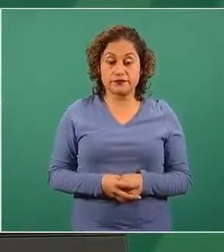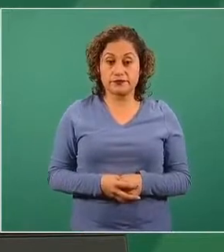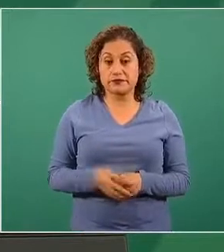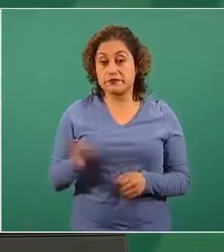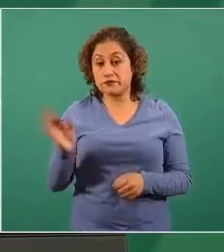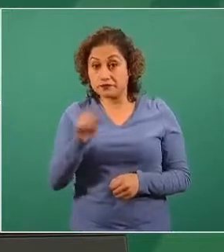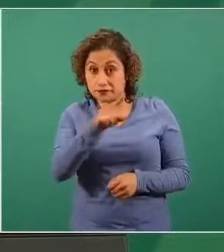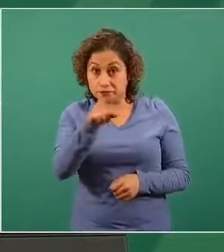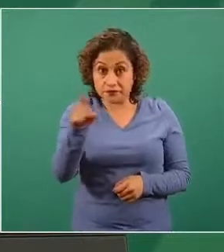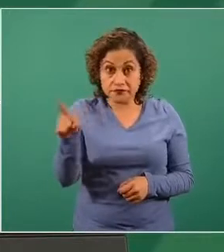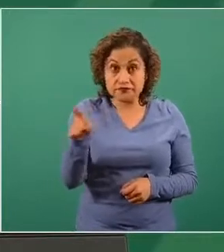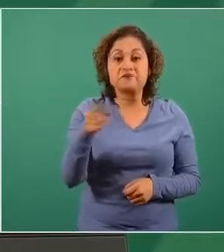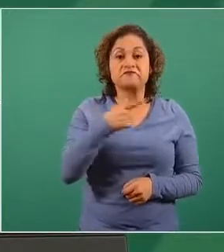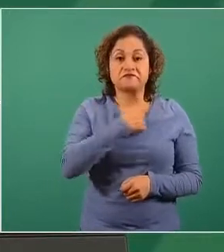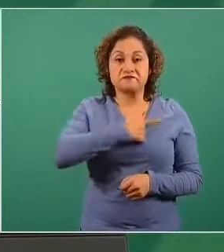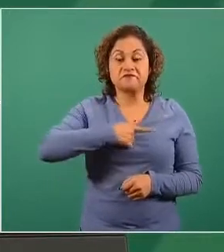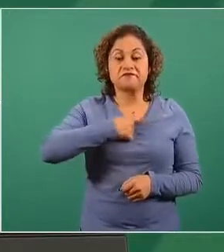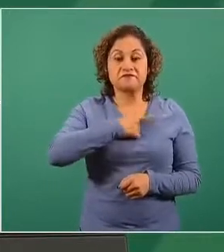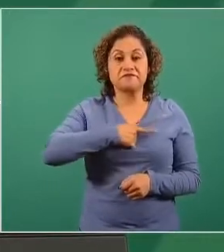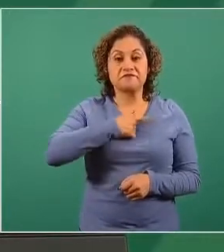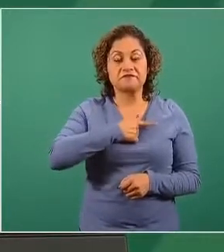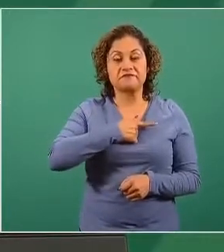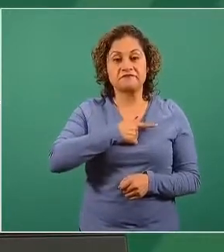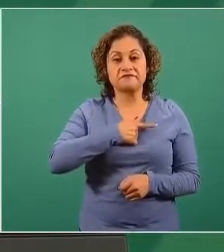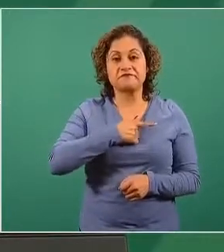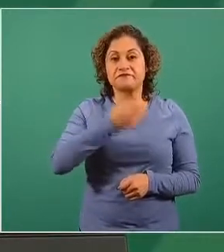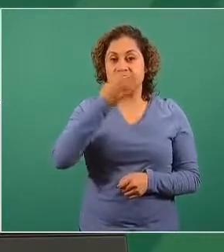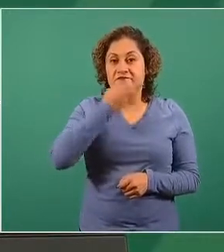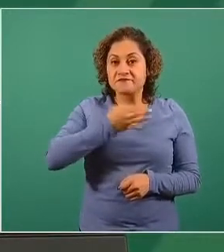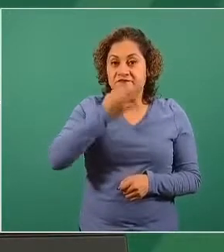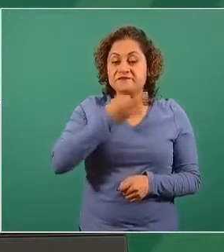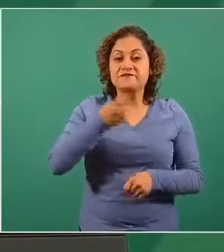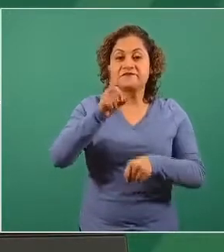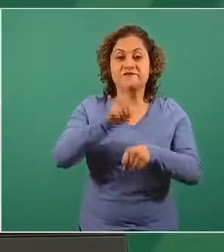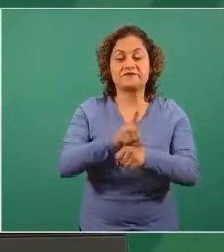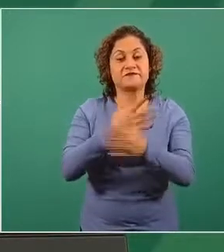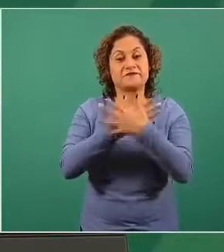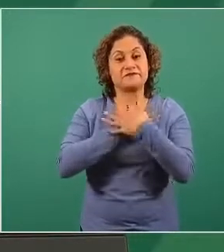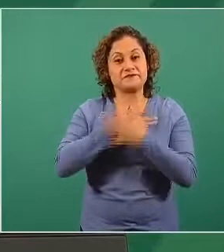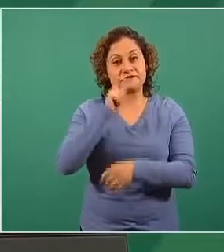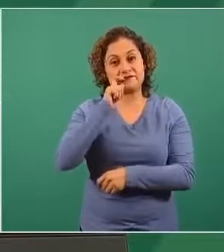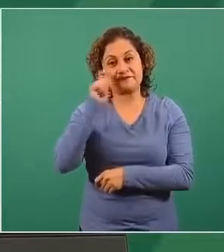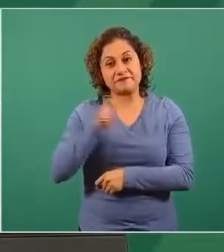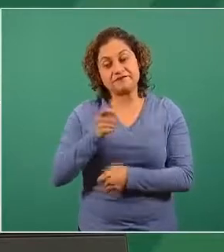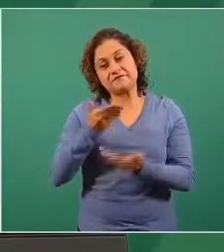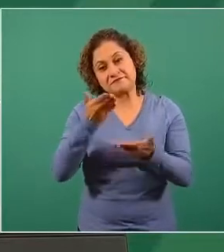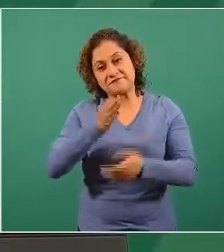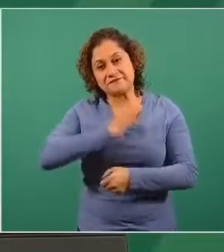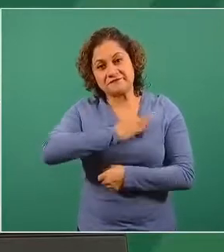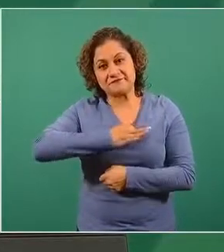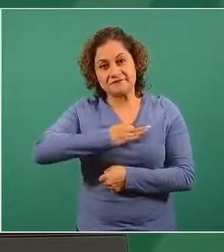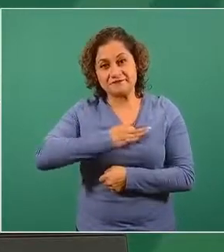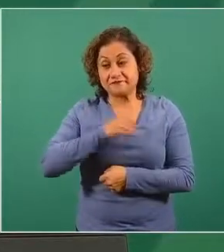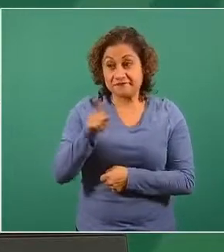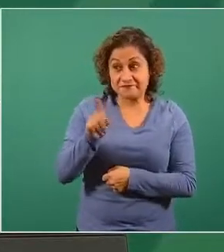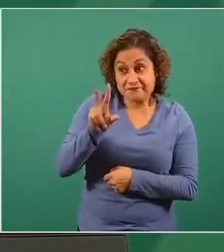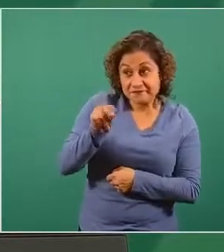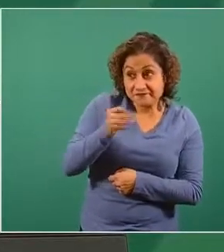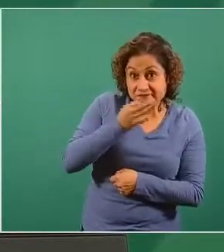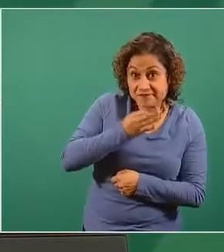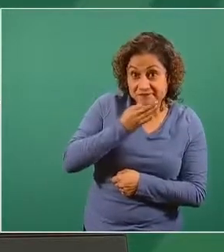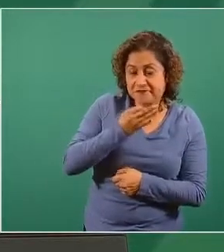festeja el Día del Amor y la Amistad, felicidades. Si no, también felicidades. Ámese mucho, quiérase